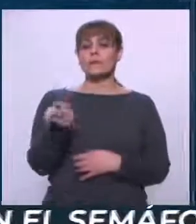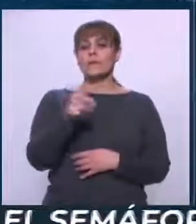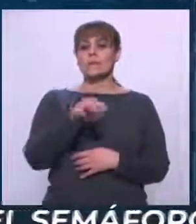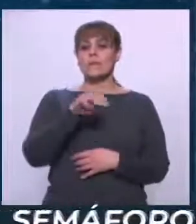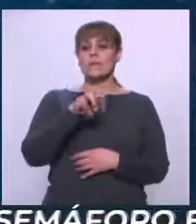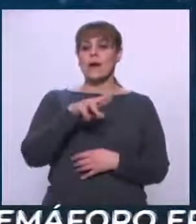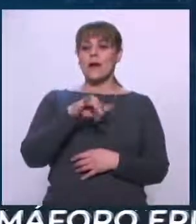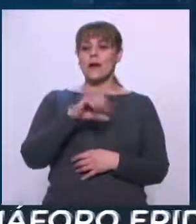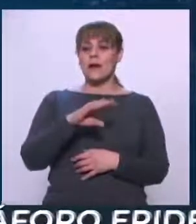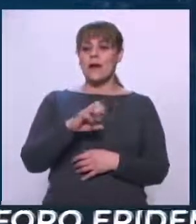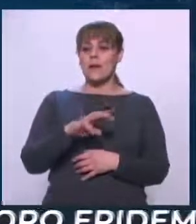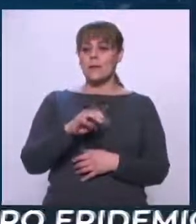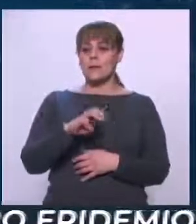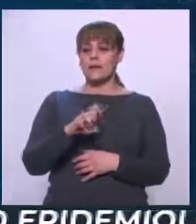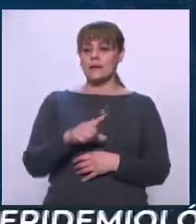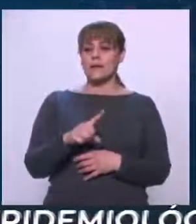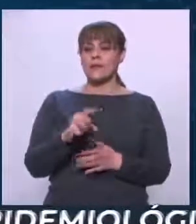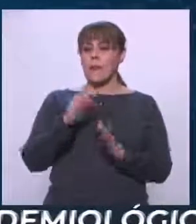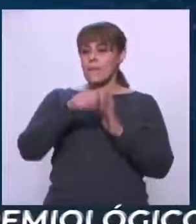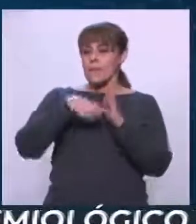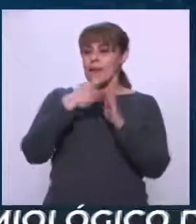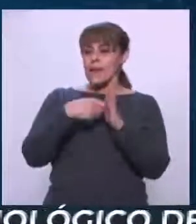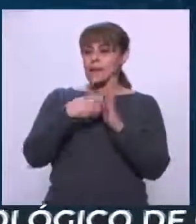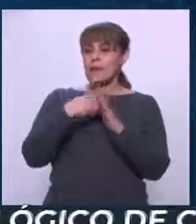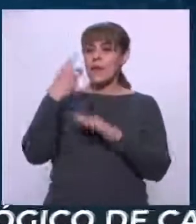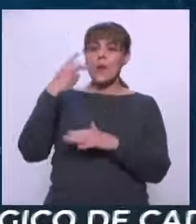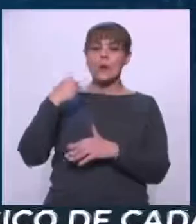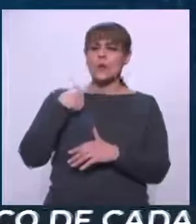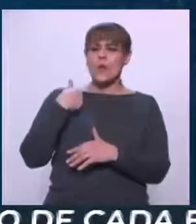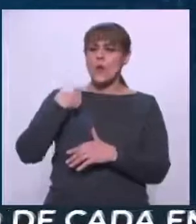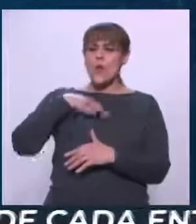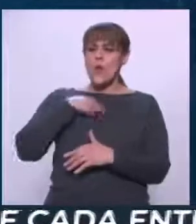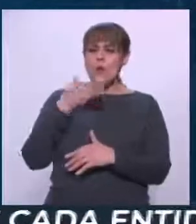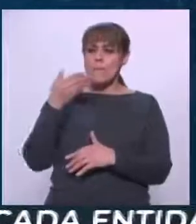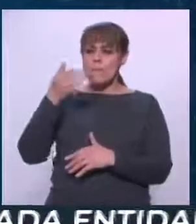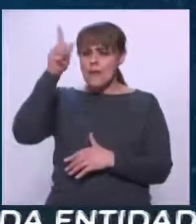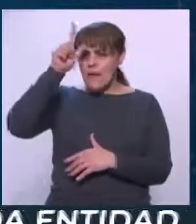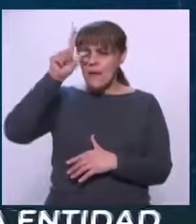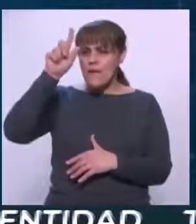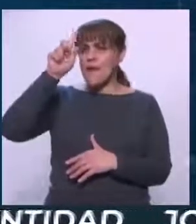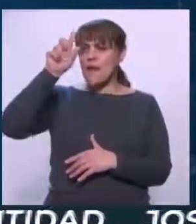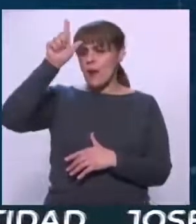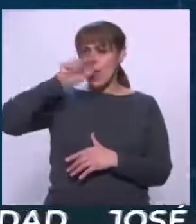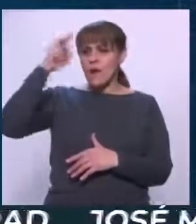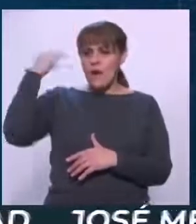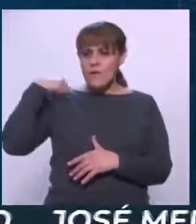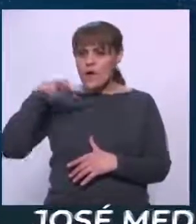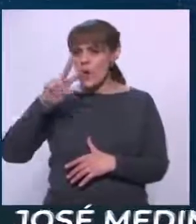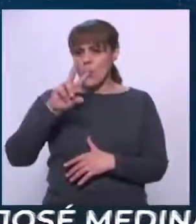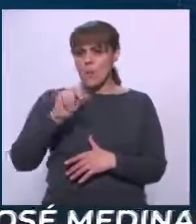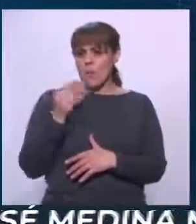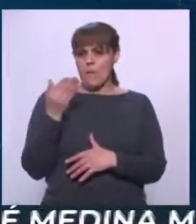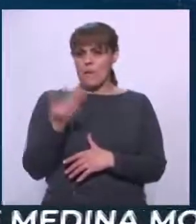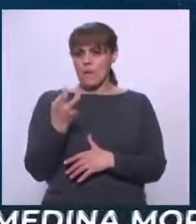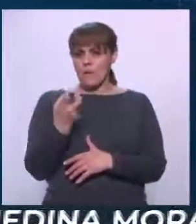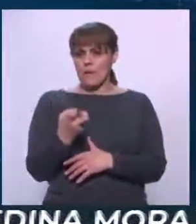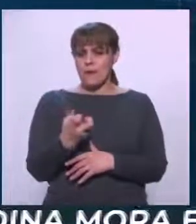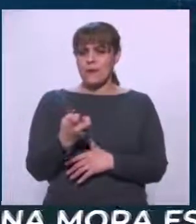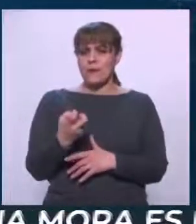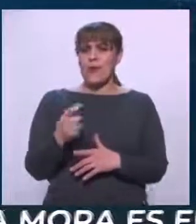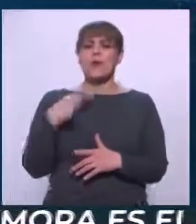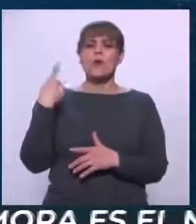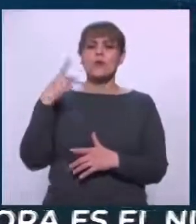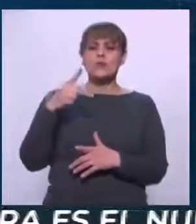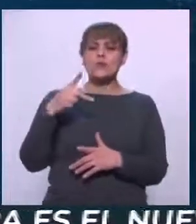Carmen, un documental, no les pedimos un viaje a la luna, precisamente sobre las costureras y todo el periplo que sufrieron tras el